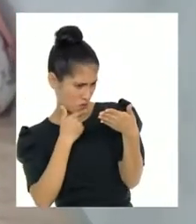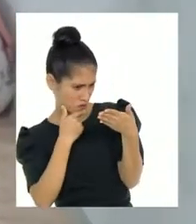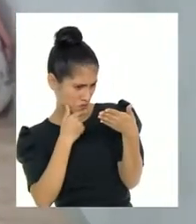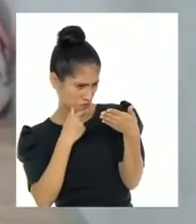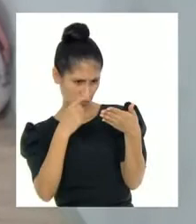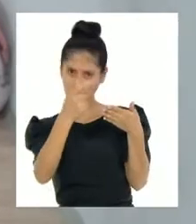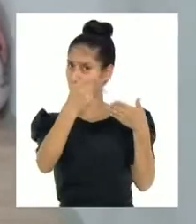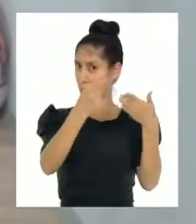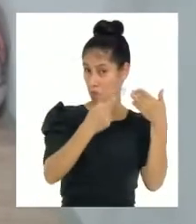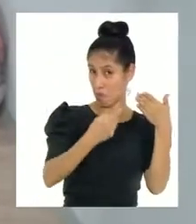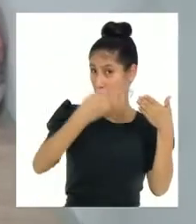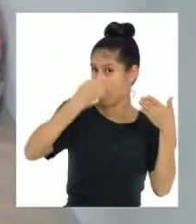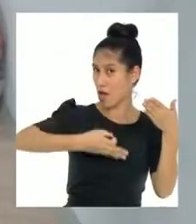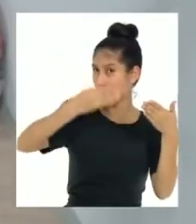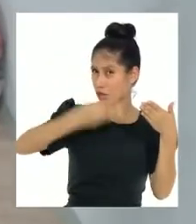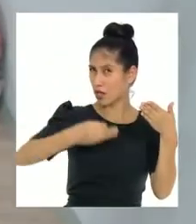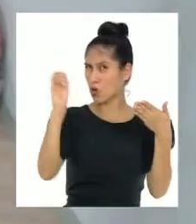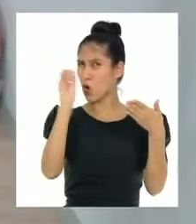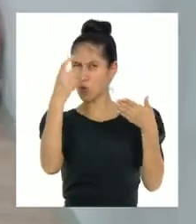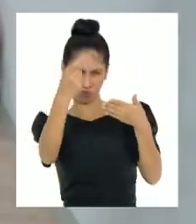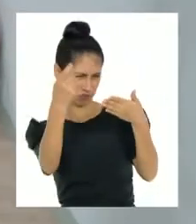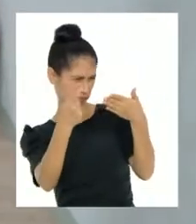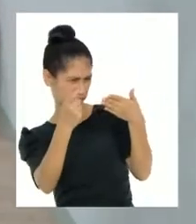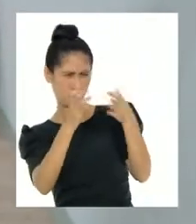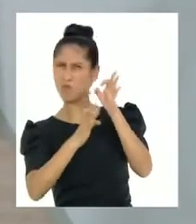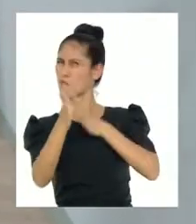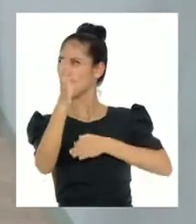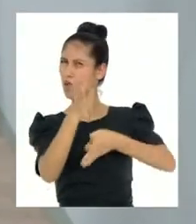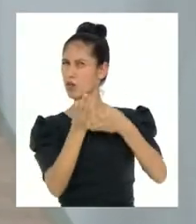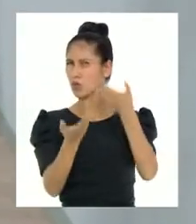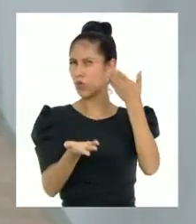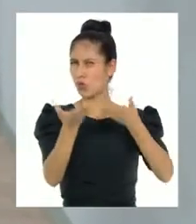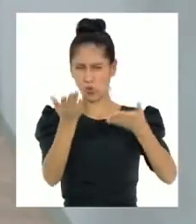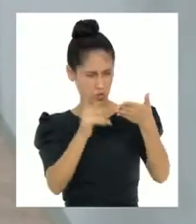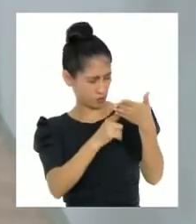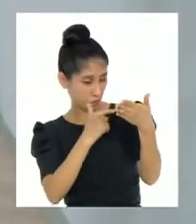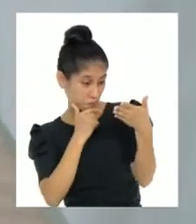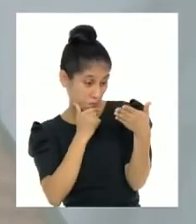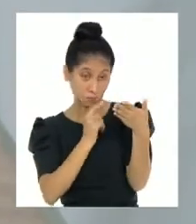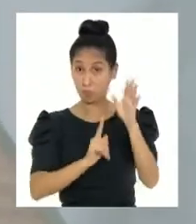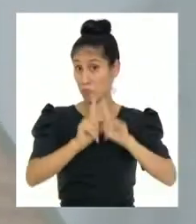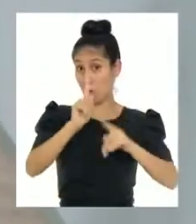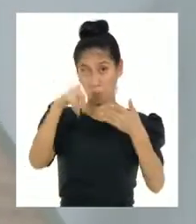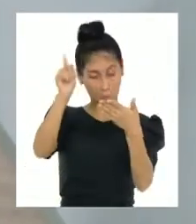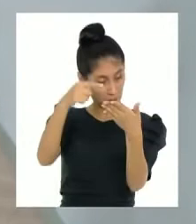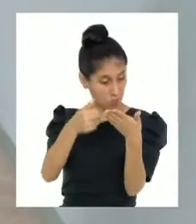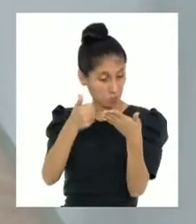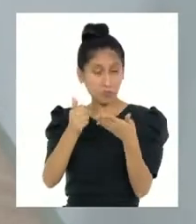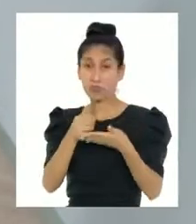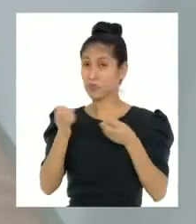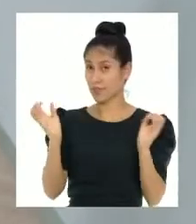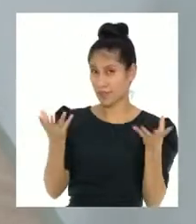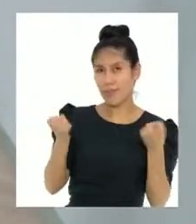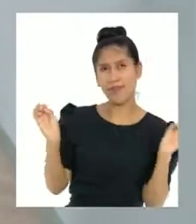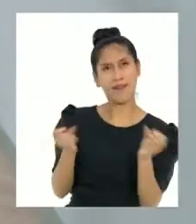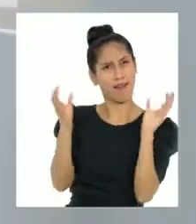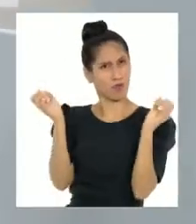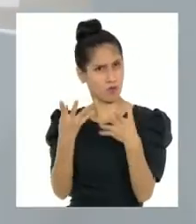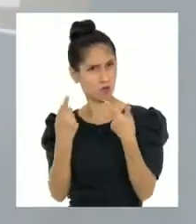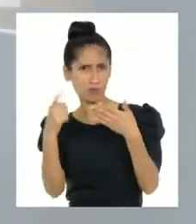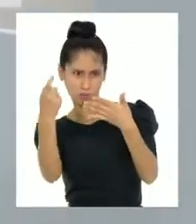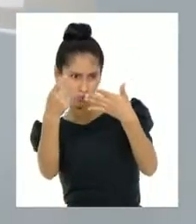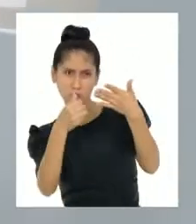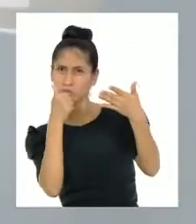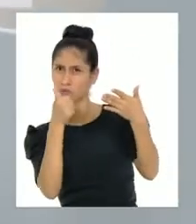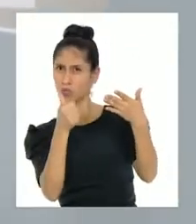falsos. De hecho, algunos mensajes también pueden tener muy buenas intenciones y además excelentes argumentos.